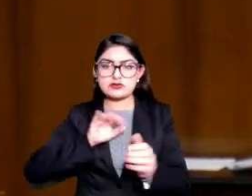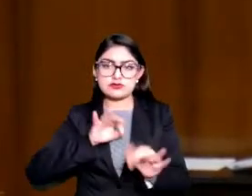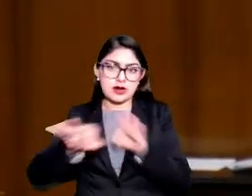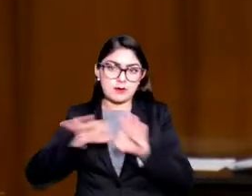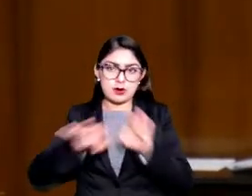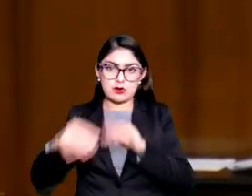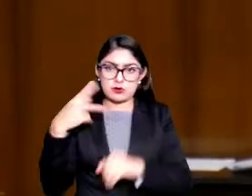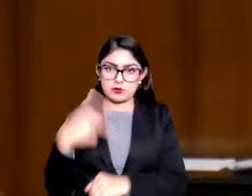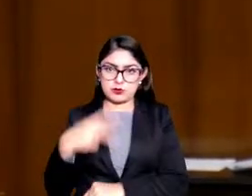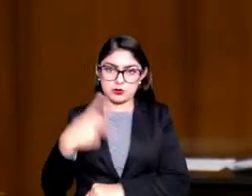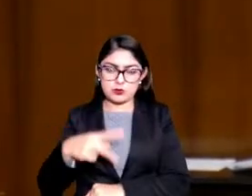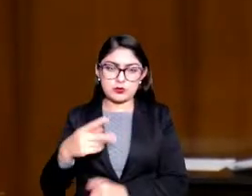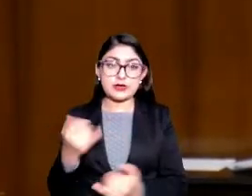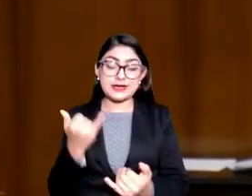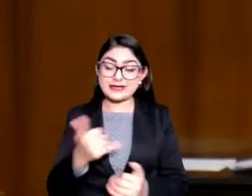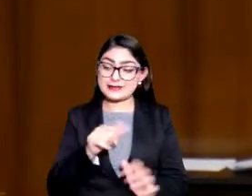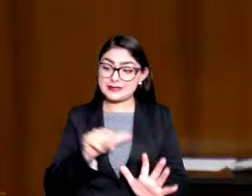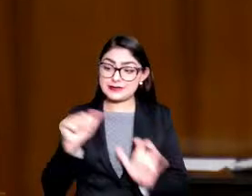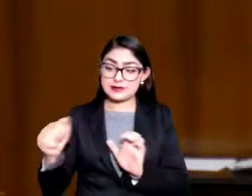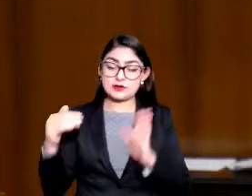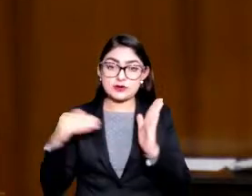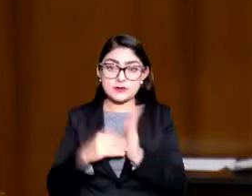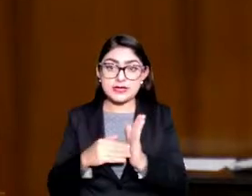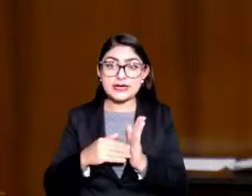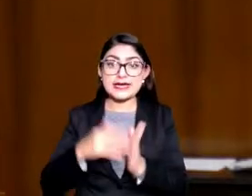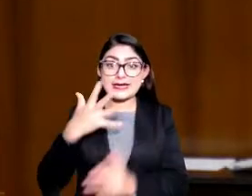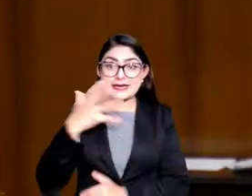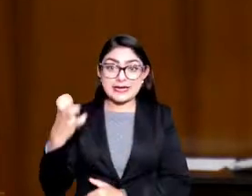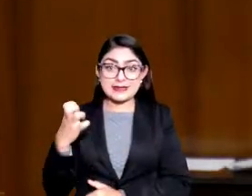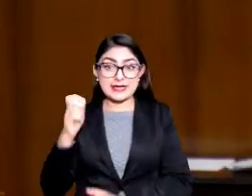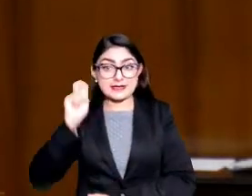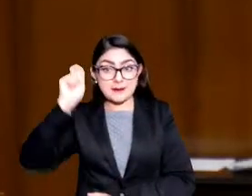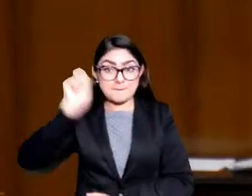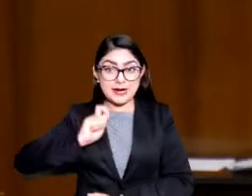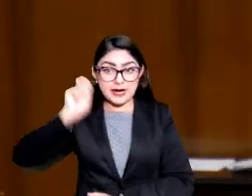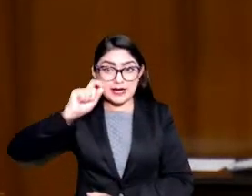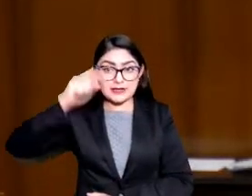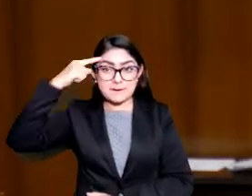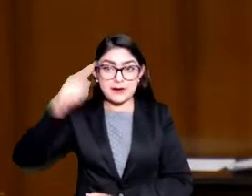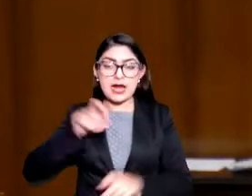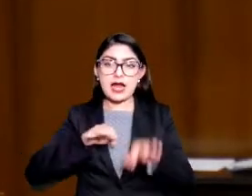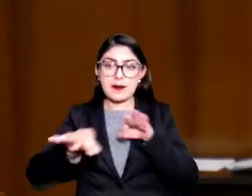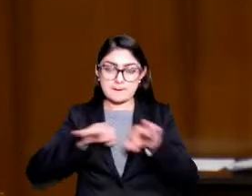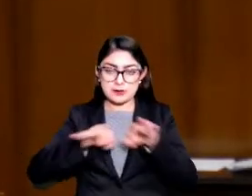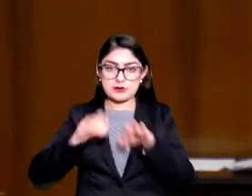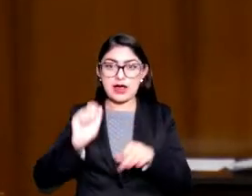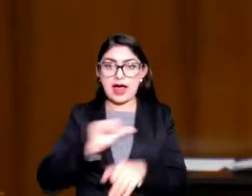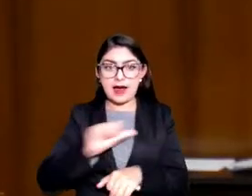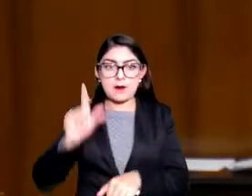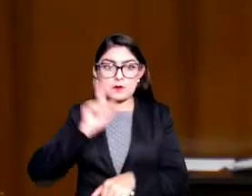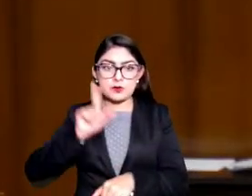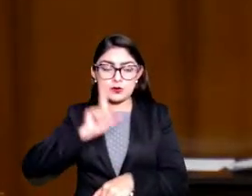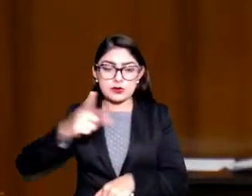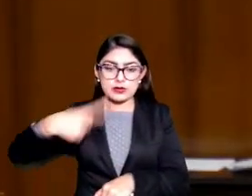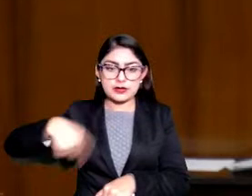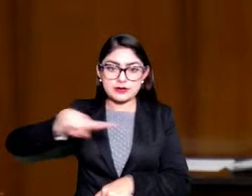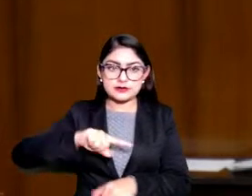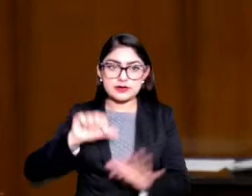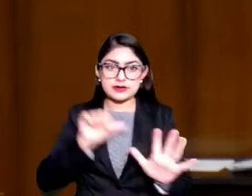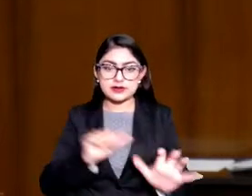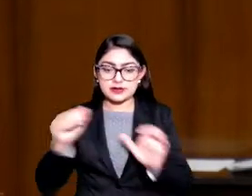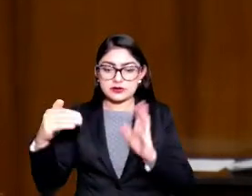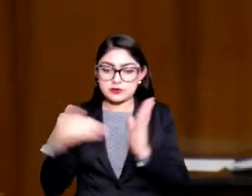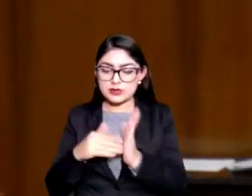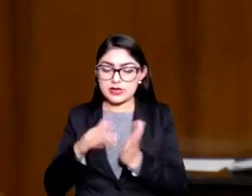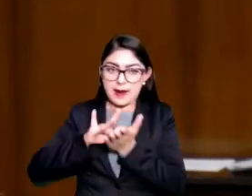662.500 becas para la educación, 6 de cada 10 son mujeres. Más de 76.000 apoyos para la vivienda en